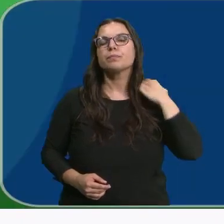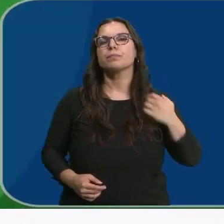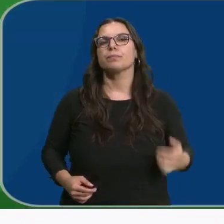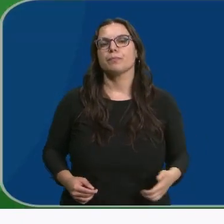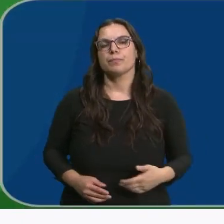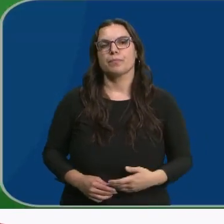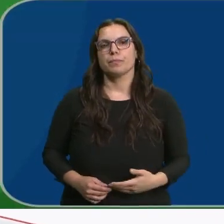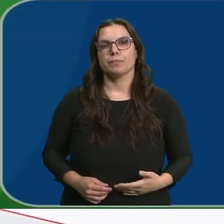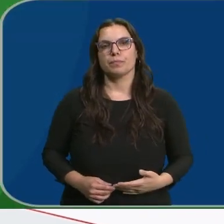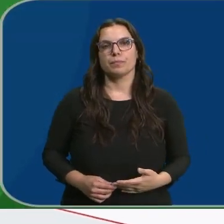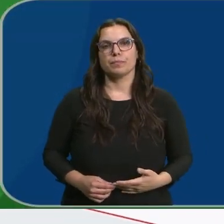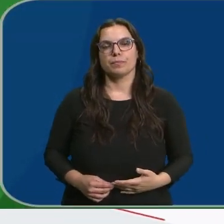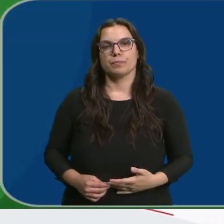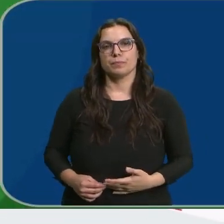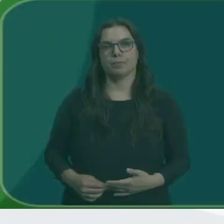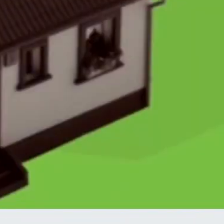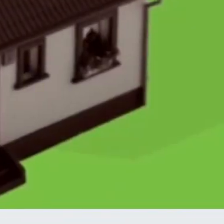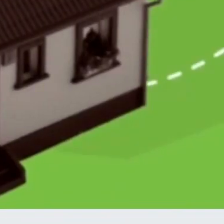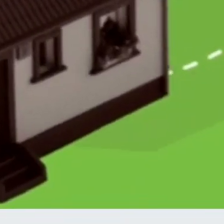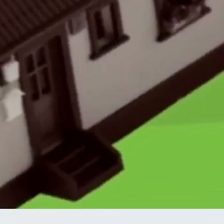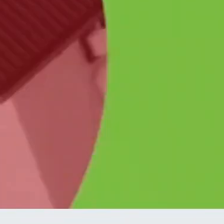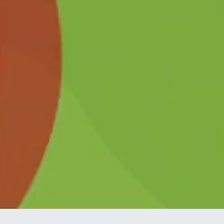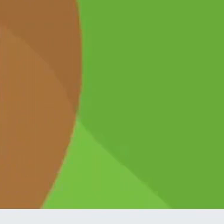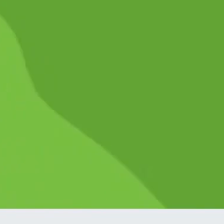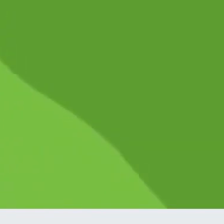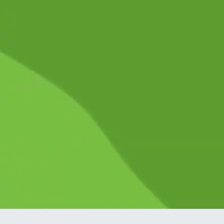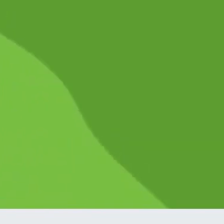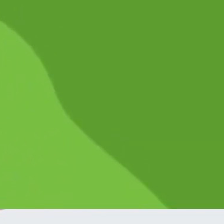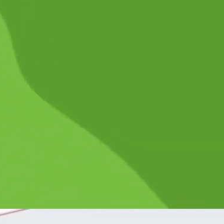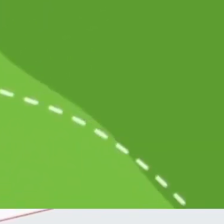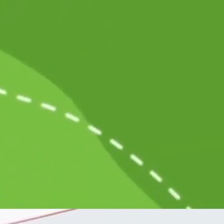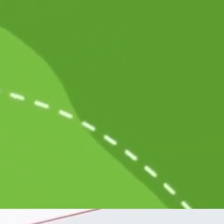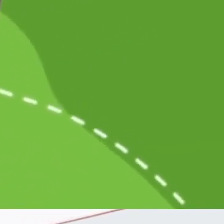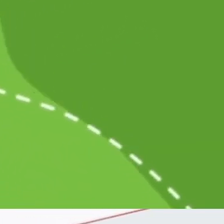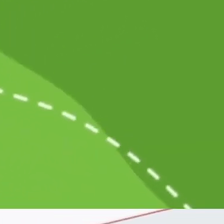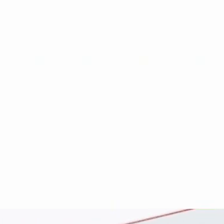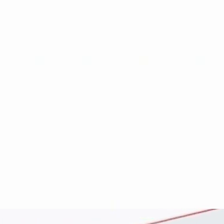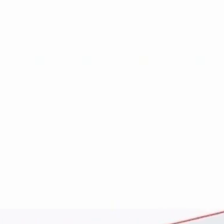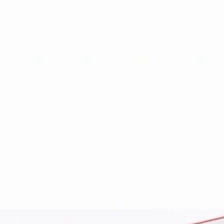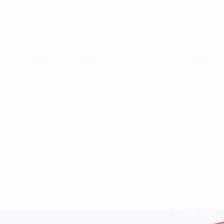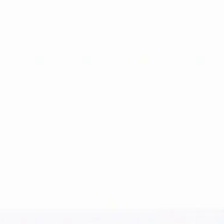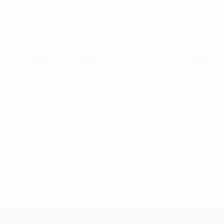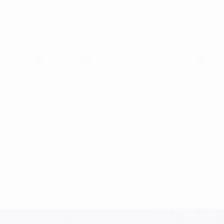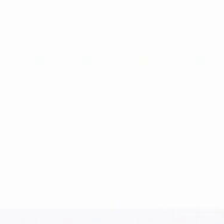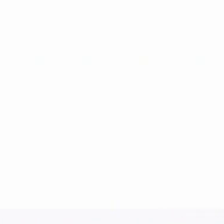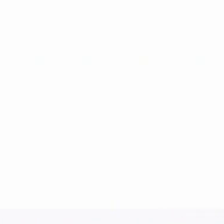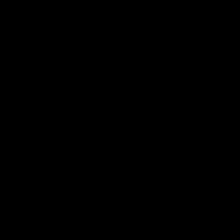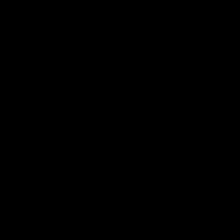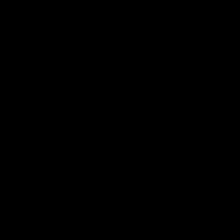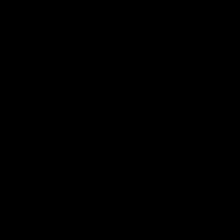ti, conecte contigo, entienda de dónde vienes y te acompañe a donde vayas, Unicaja